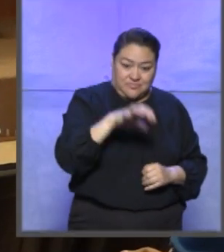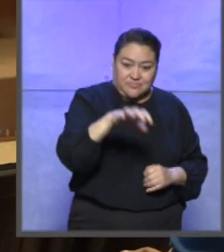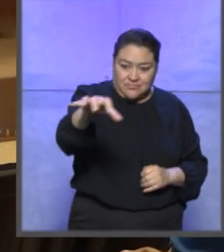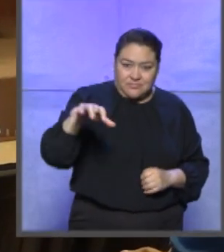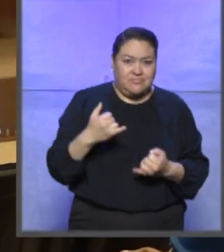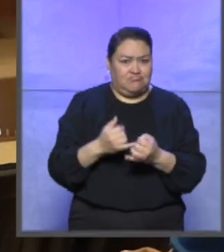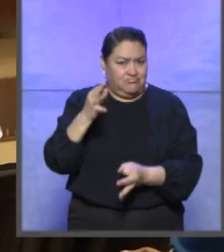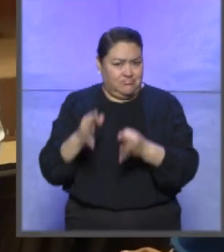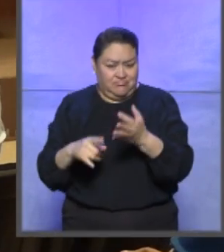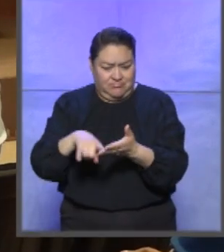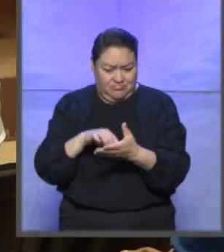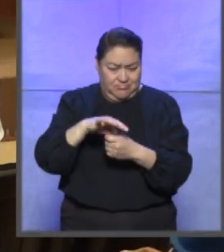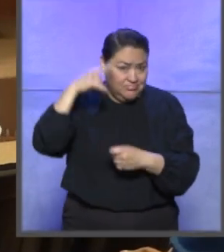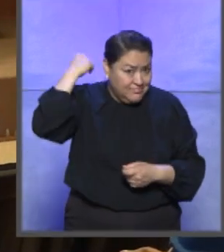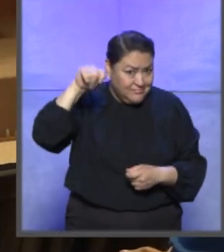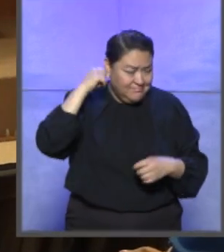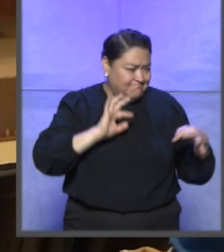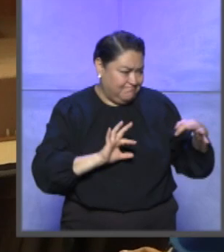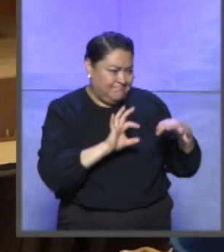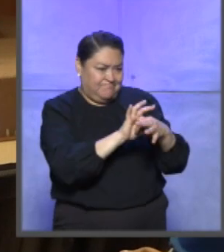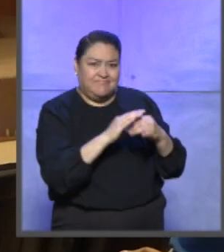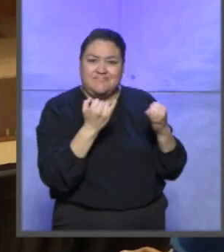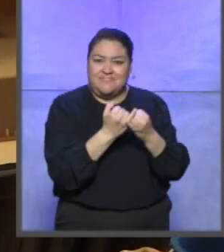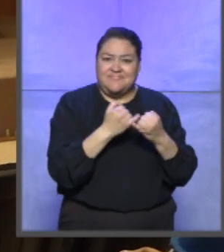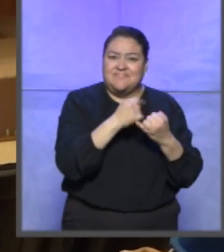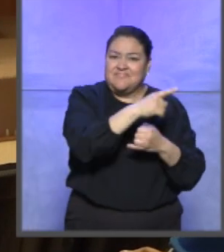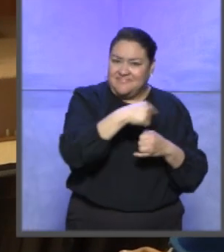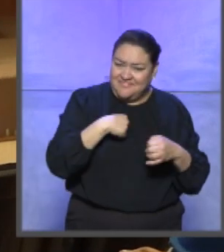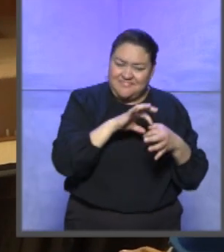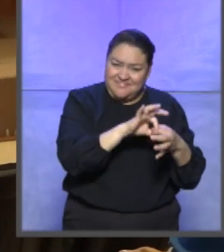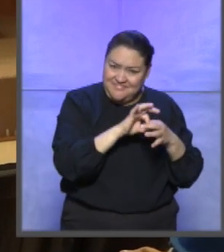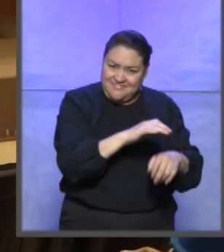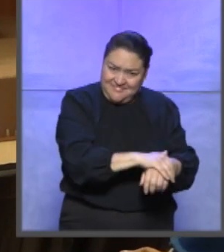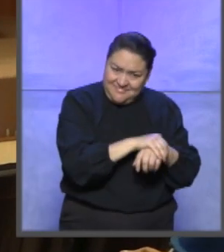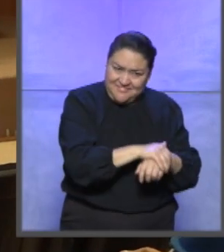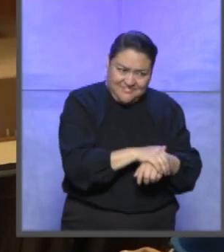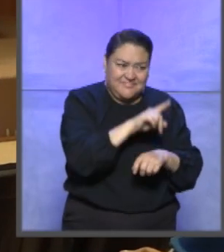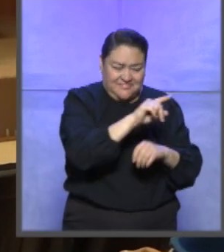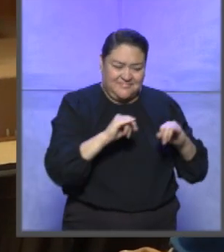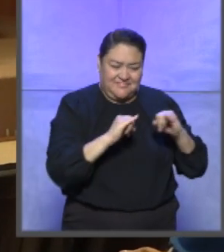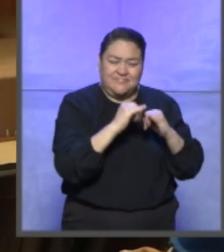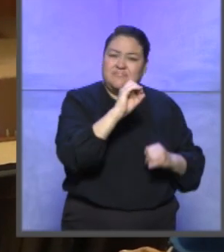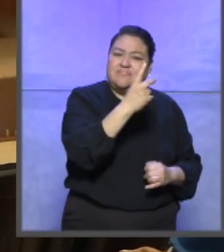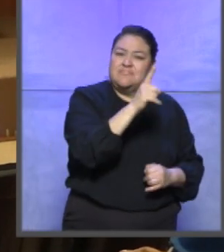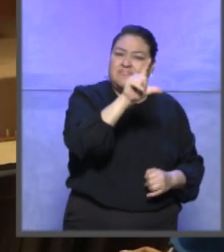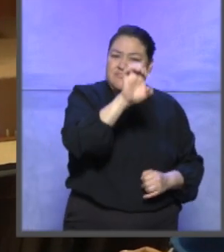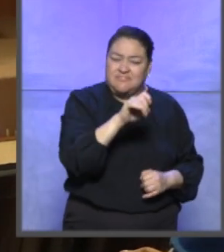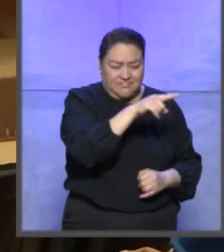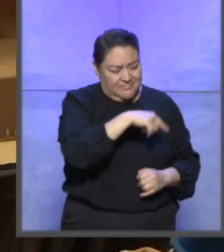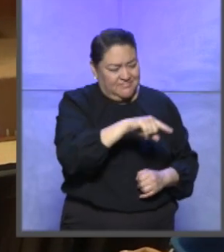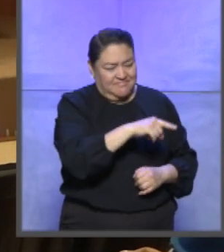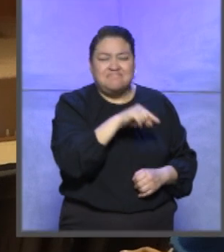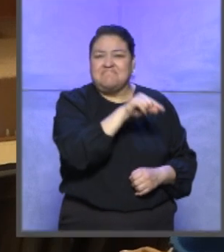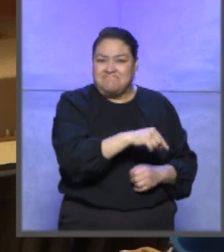universitarios y con el Tribunal Electoral de Tabasco y, por supuesto, con nuestros grandes aliados del Instituto Electoral y de